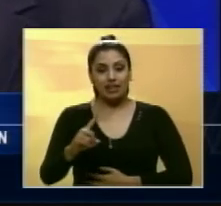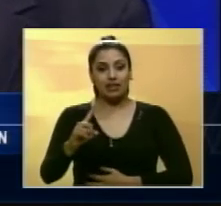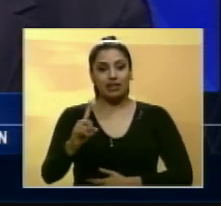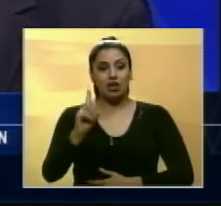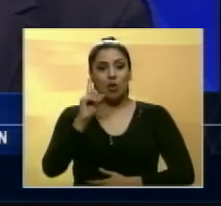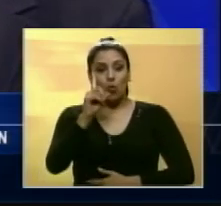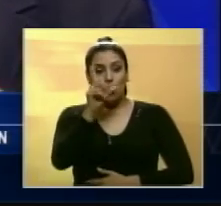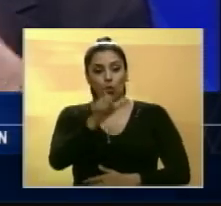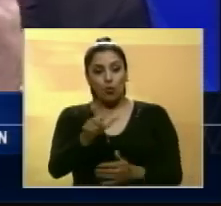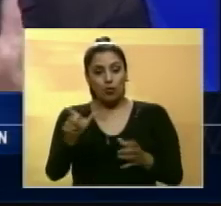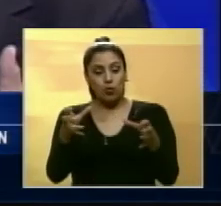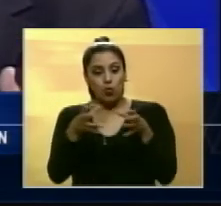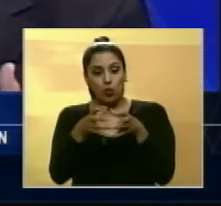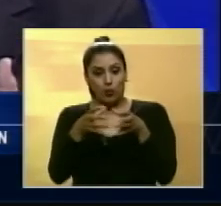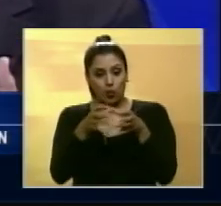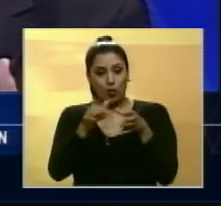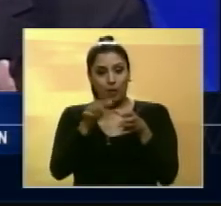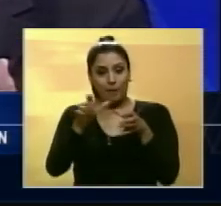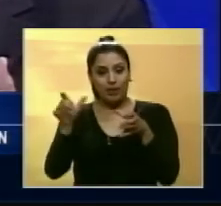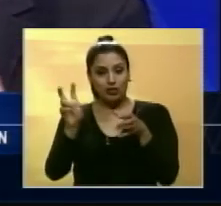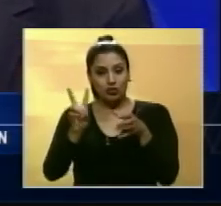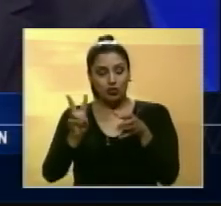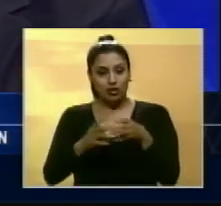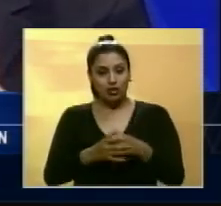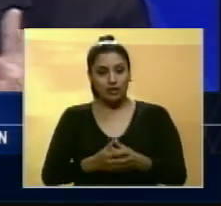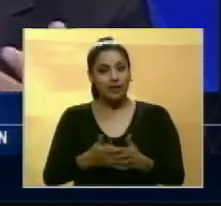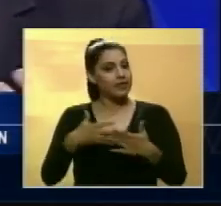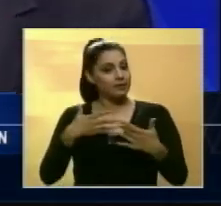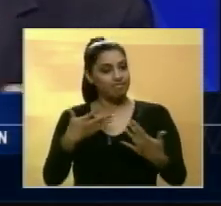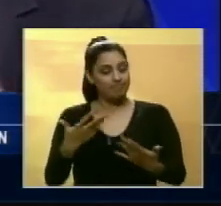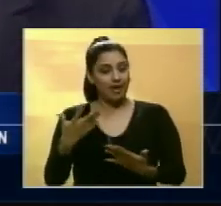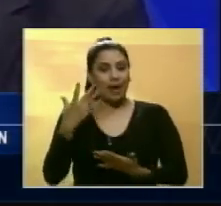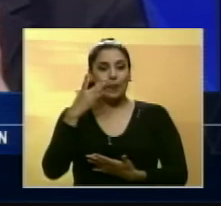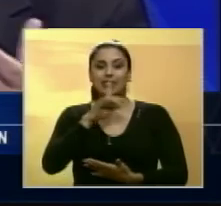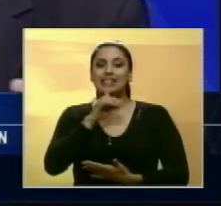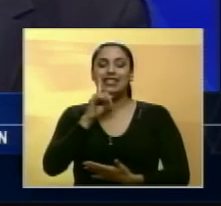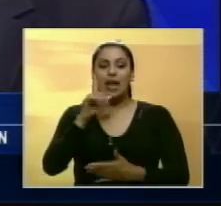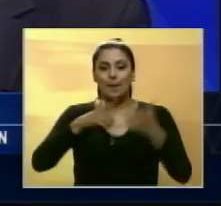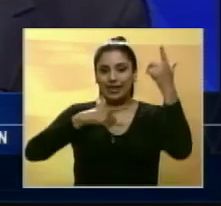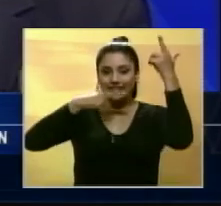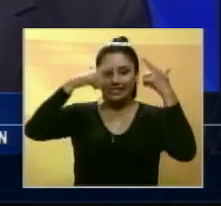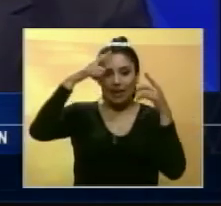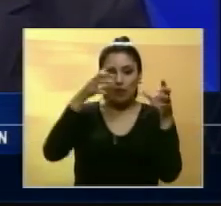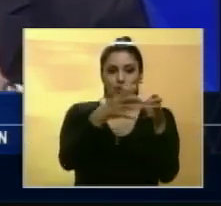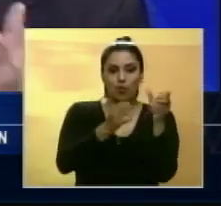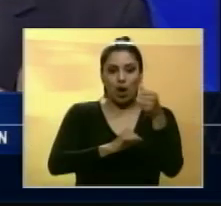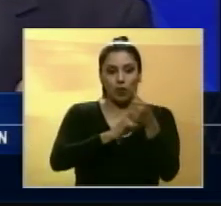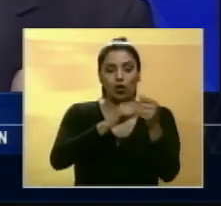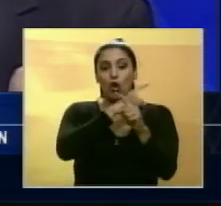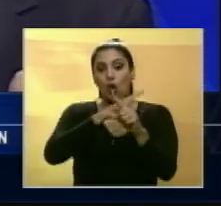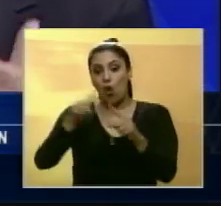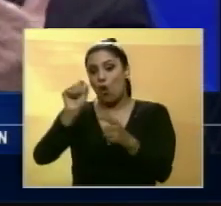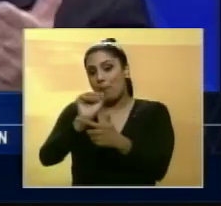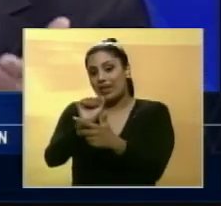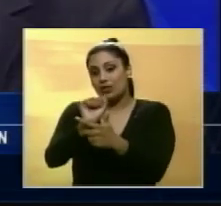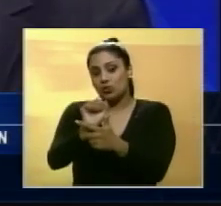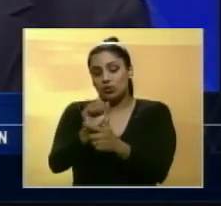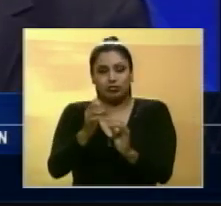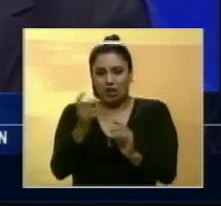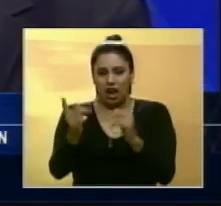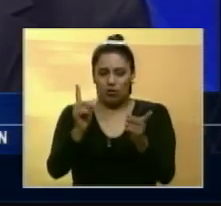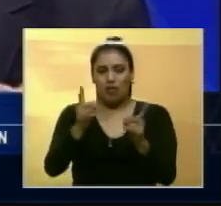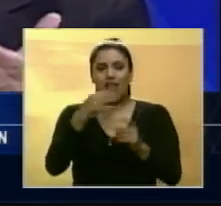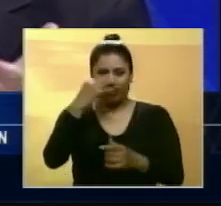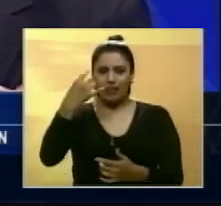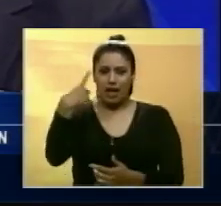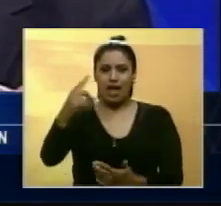una sociedad, un grupo de venezolanos que se denominan el chavismo o el PSUV, que son una